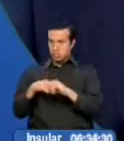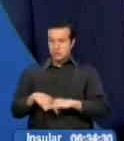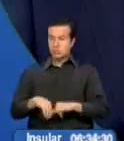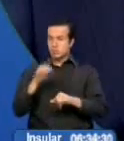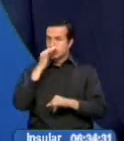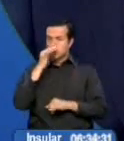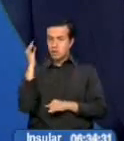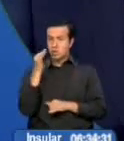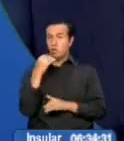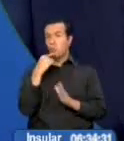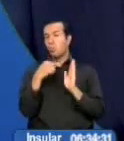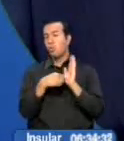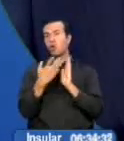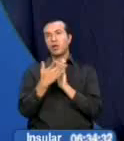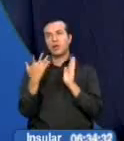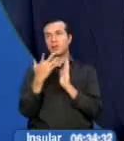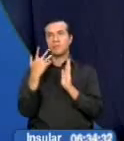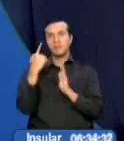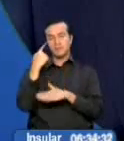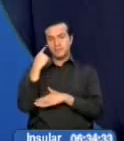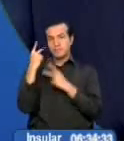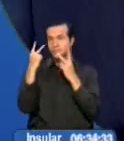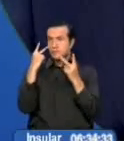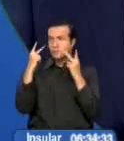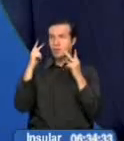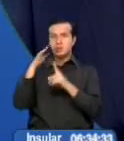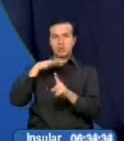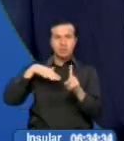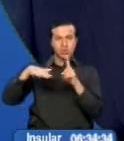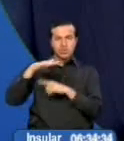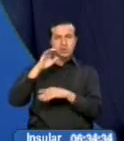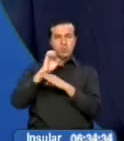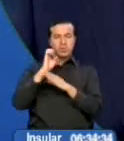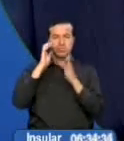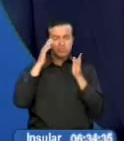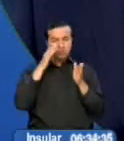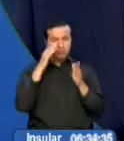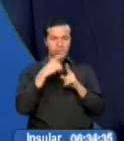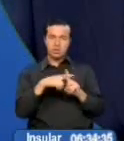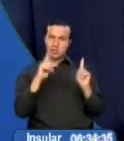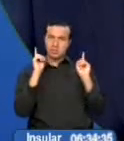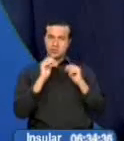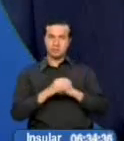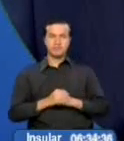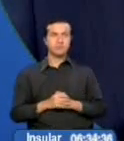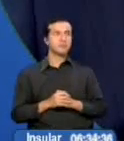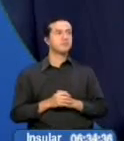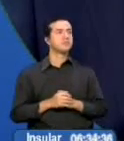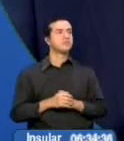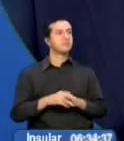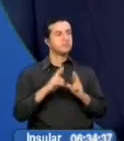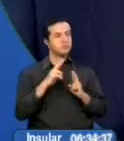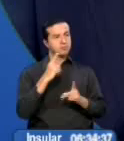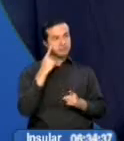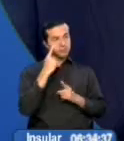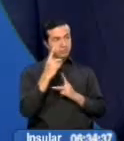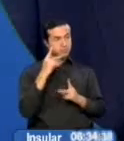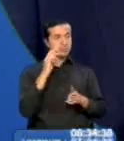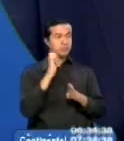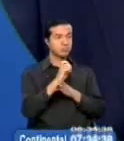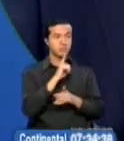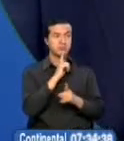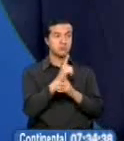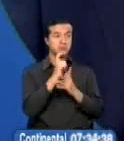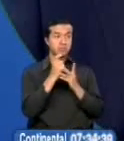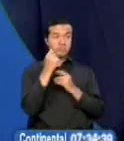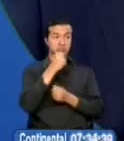seguro que cuando se mire por el país, la situación del Ecuador va a ser totalmente diferente. Bueno, esperemos que así sea, porque el país sí requiere